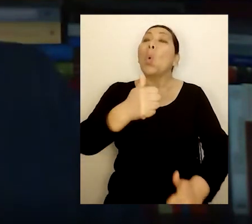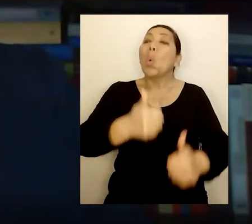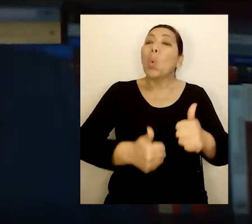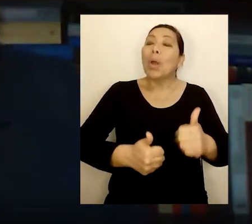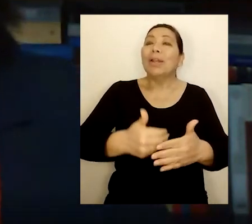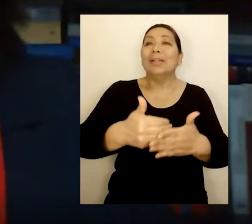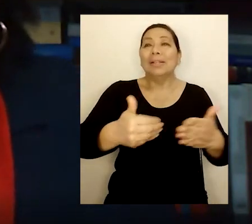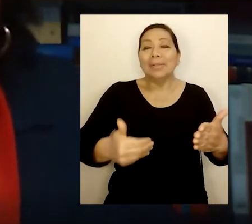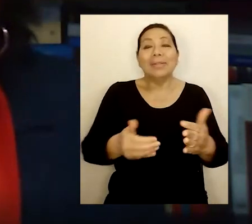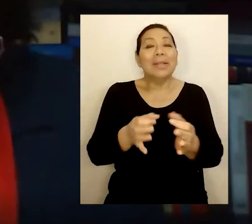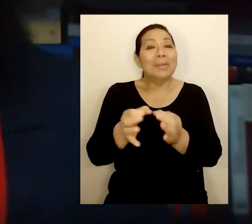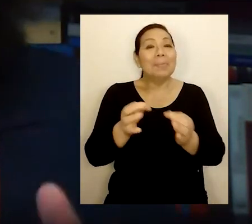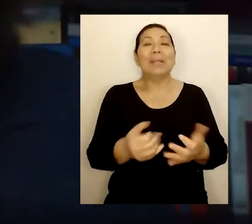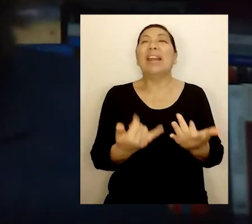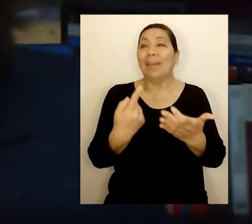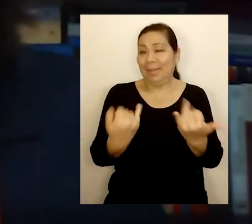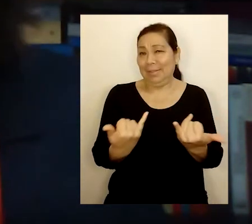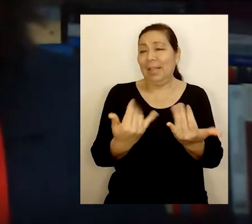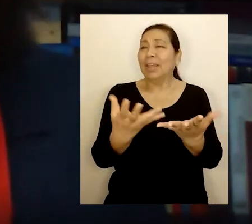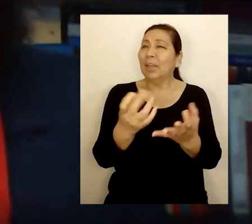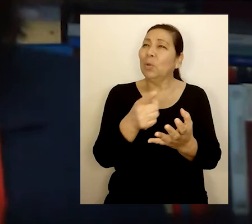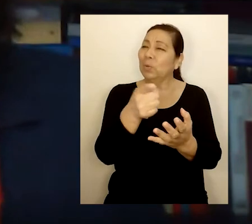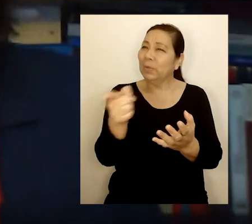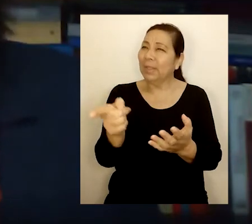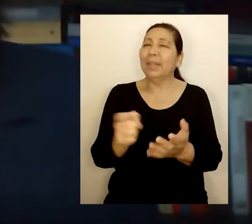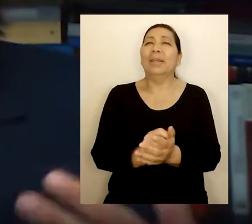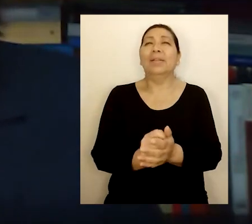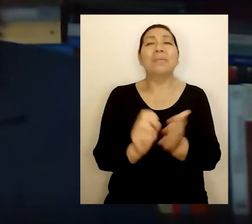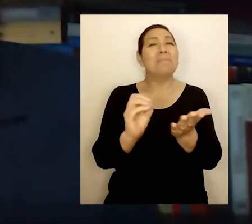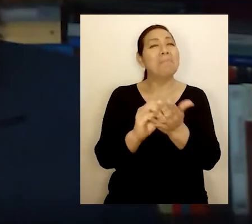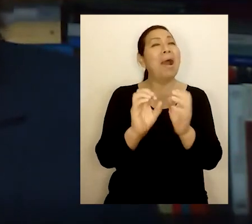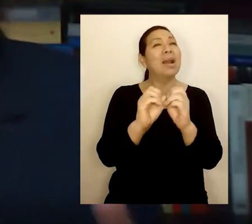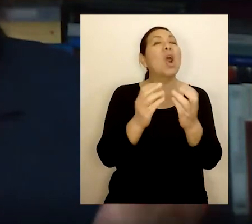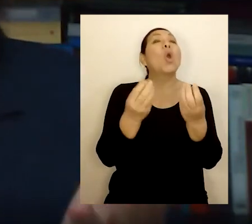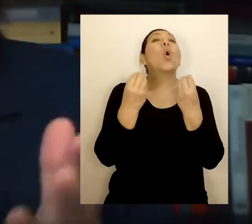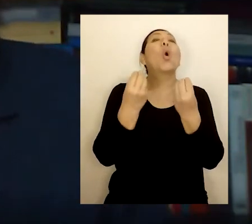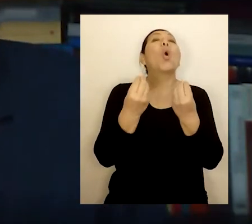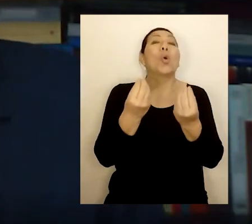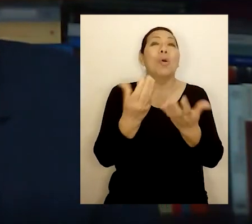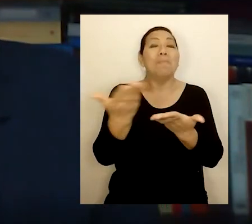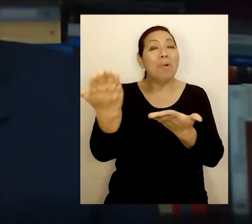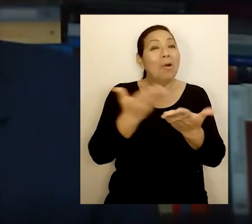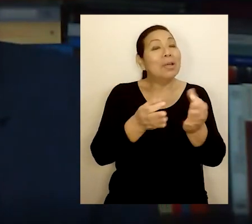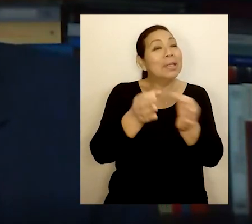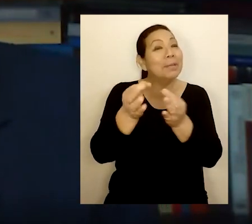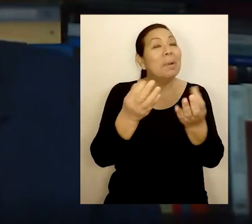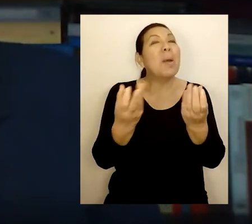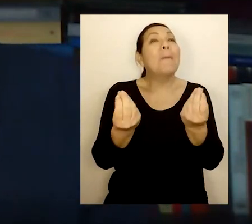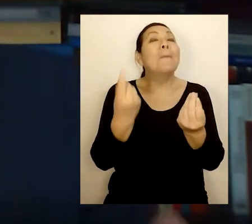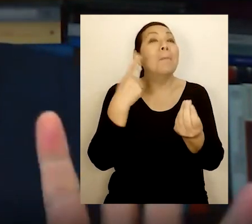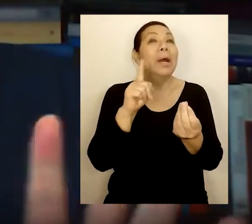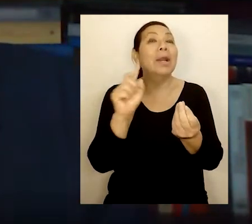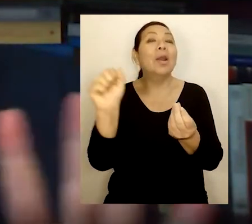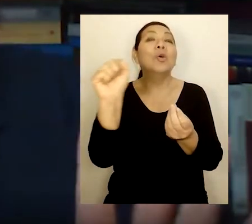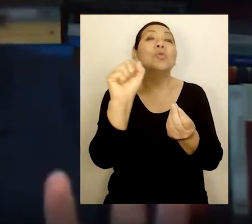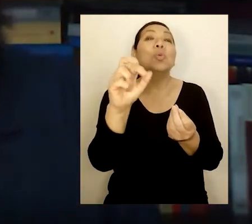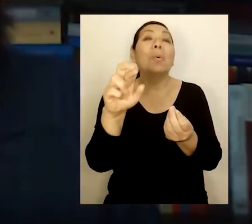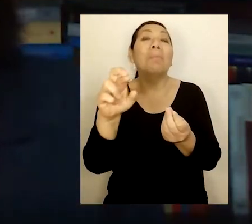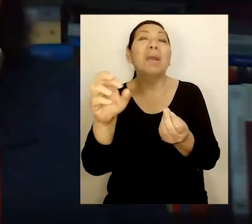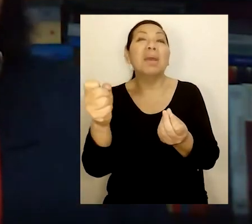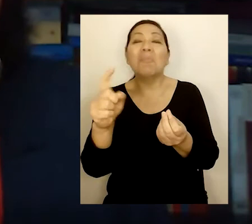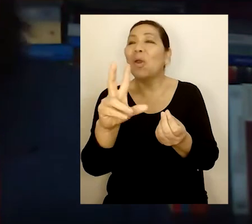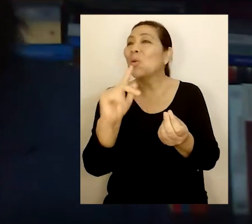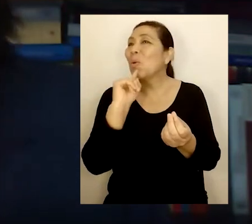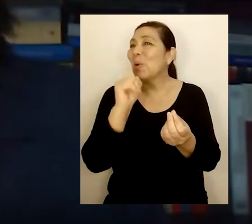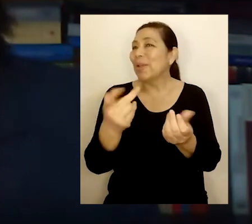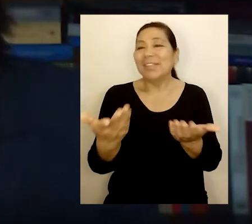la alternativa de interpretación. Esa parte quisiera que nos aclare acá cómo debió interpretarse y para la Suprema le pareció